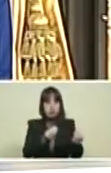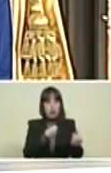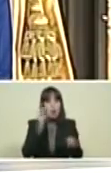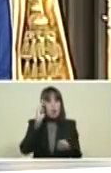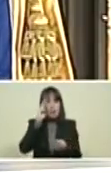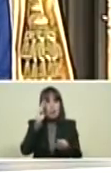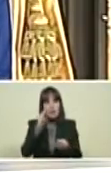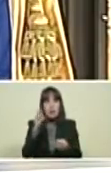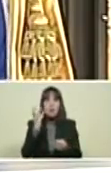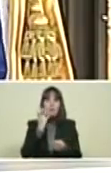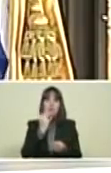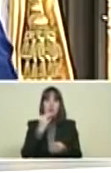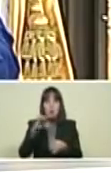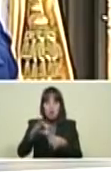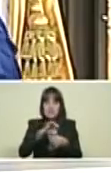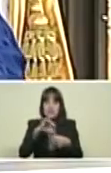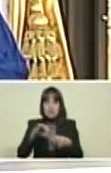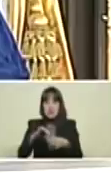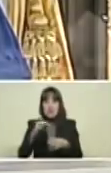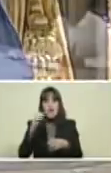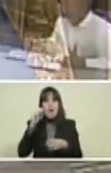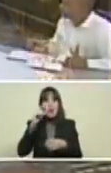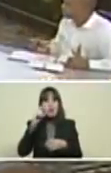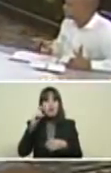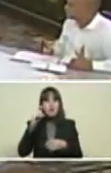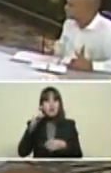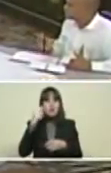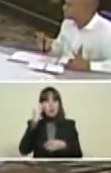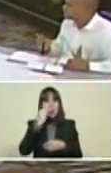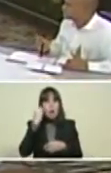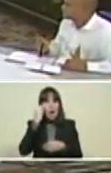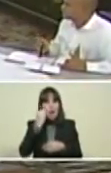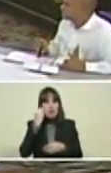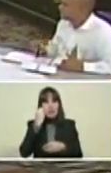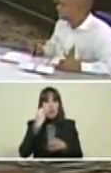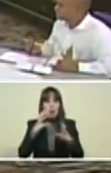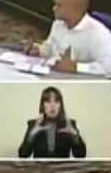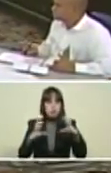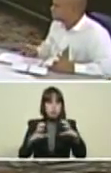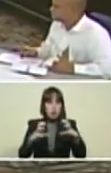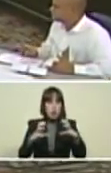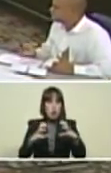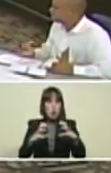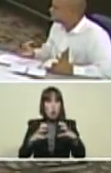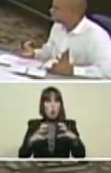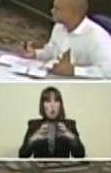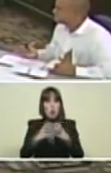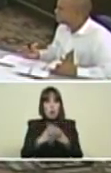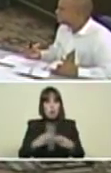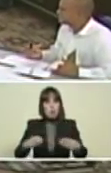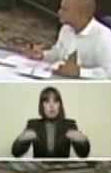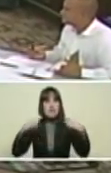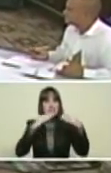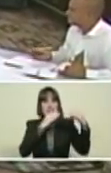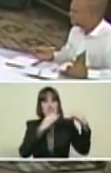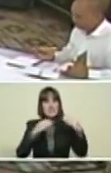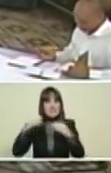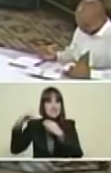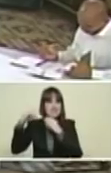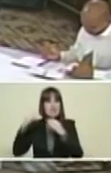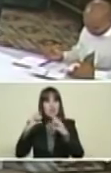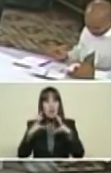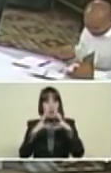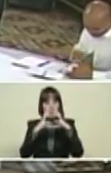del tomatico, del melón, de la patilla, del pimentón, etcétera.